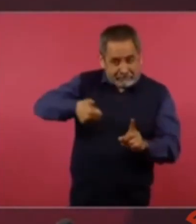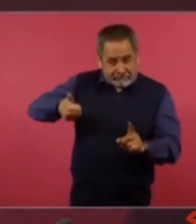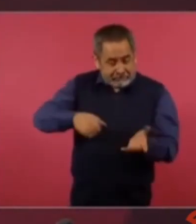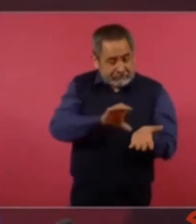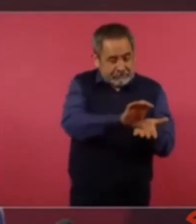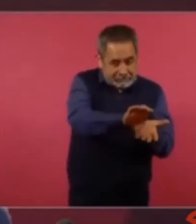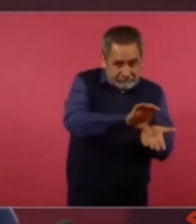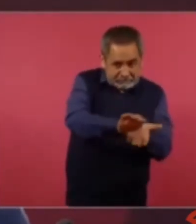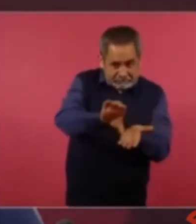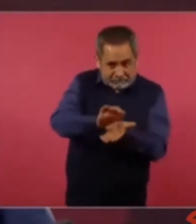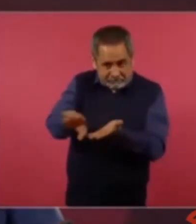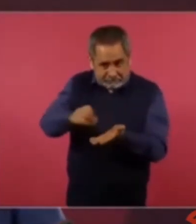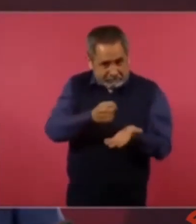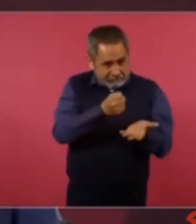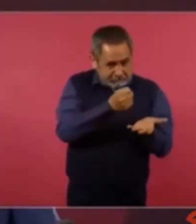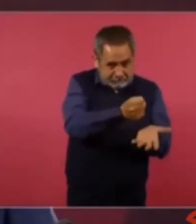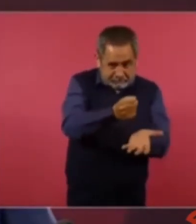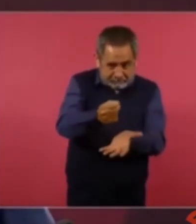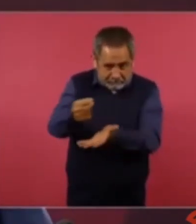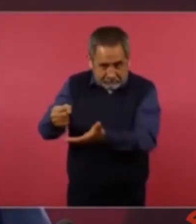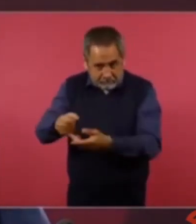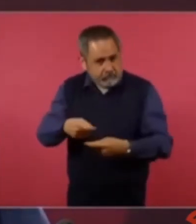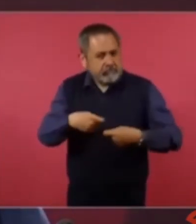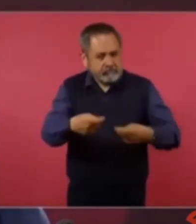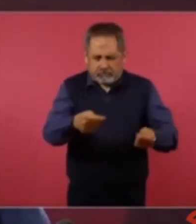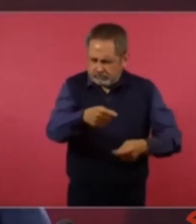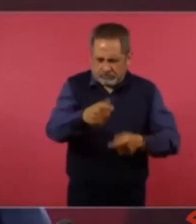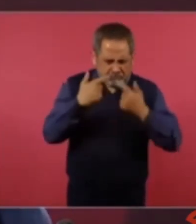su presupuesto.